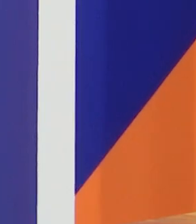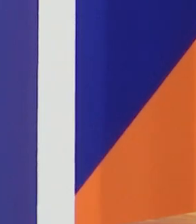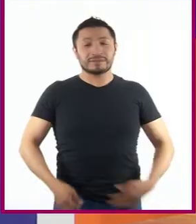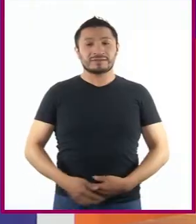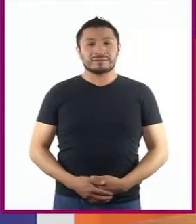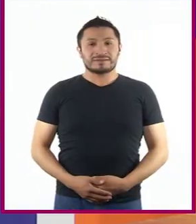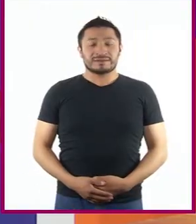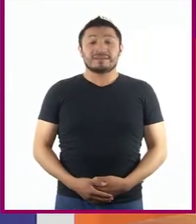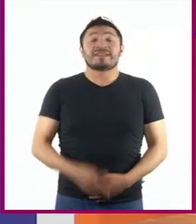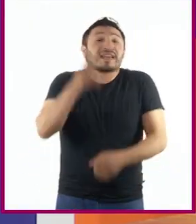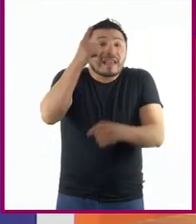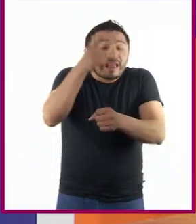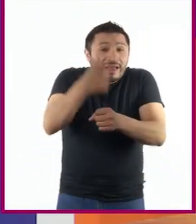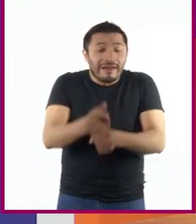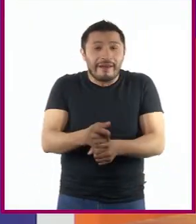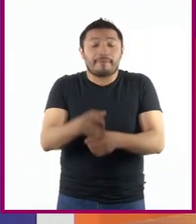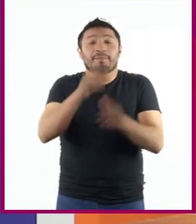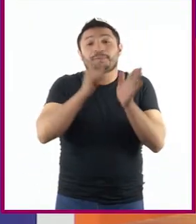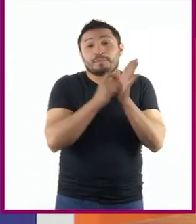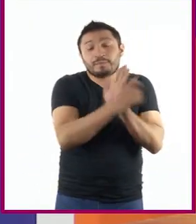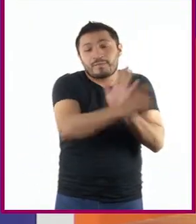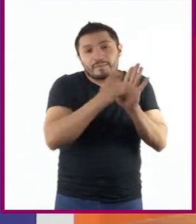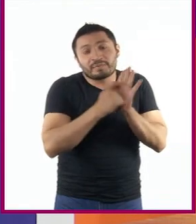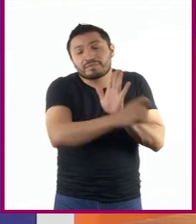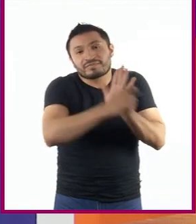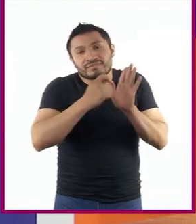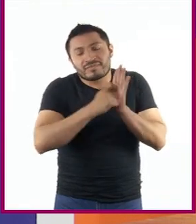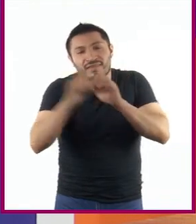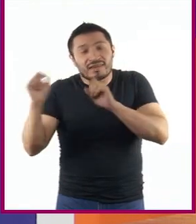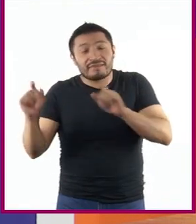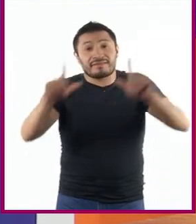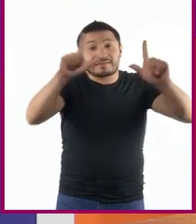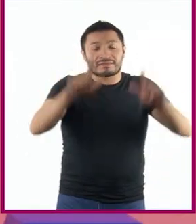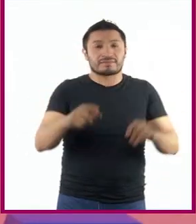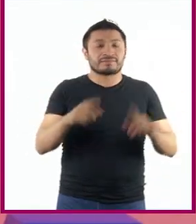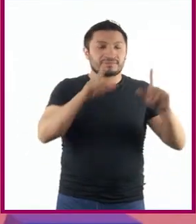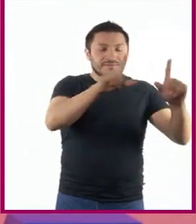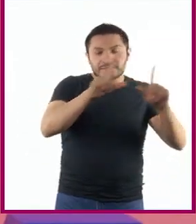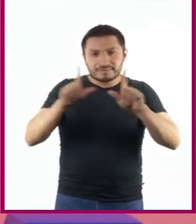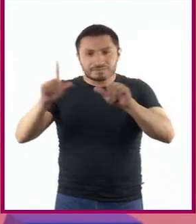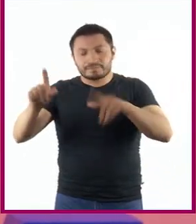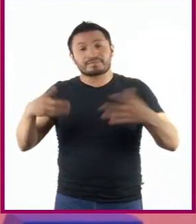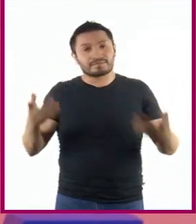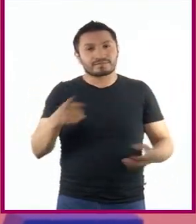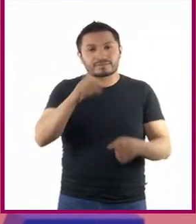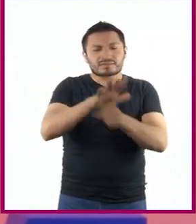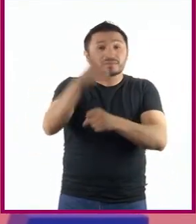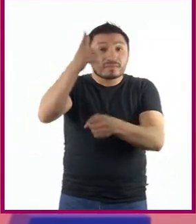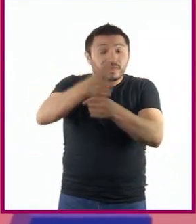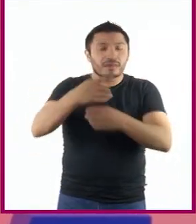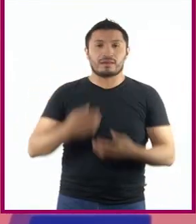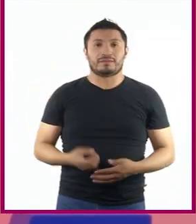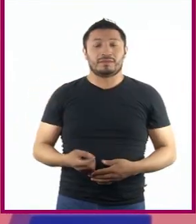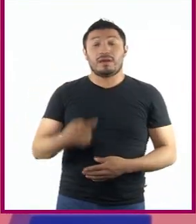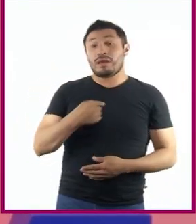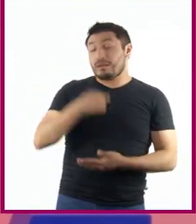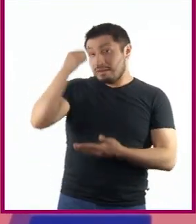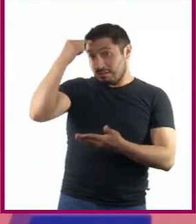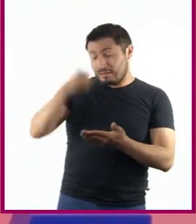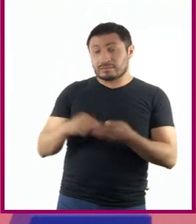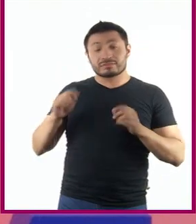Que identificaron en los subrayados del extracto que mostramos en dos partes. Me parece, profesora, que a través de